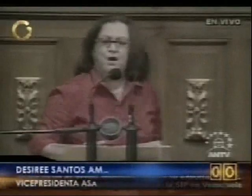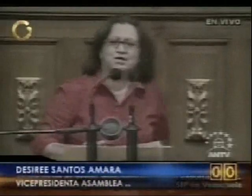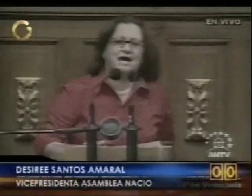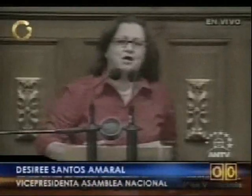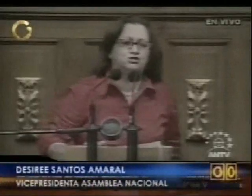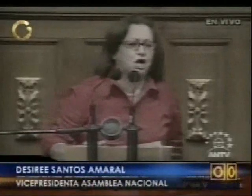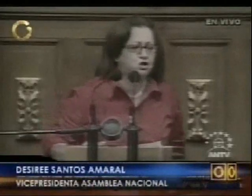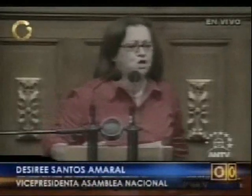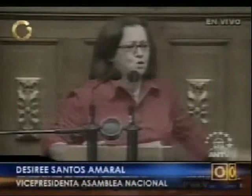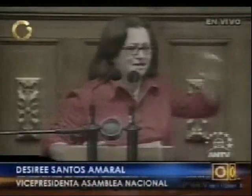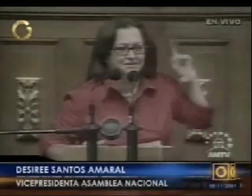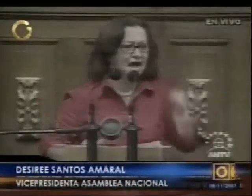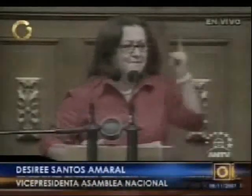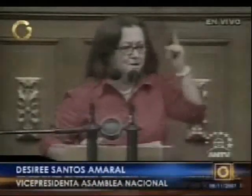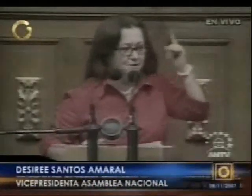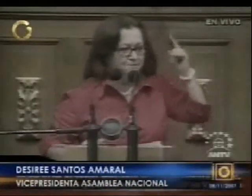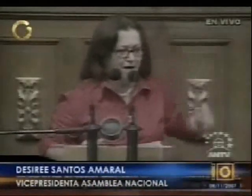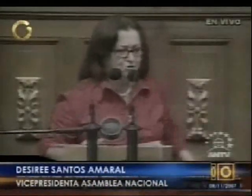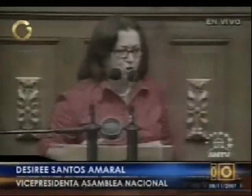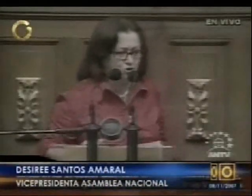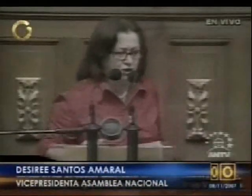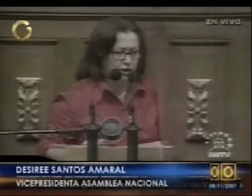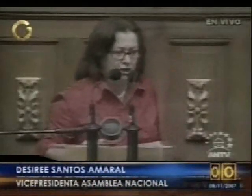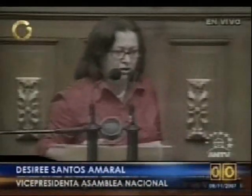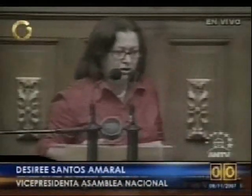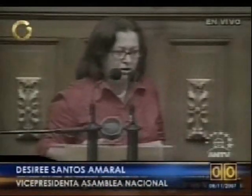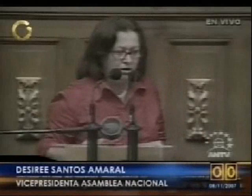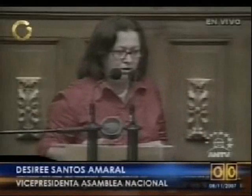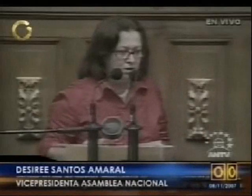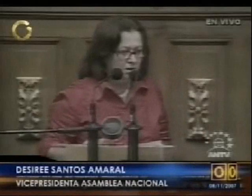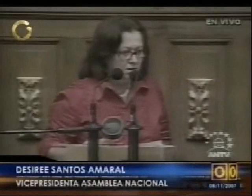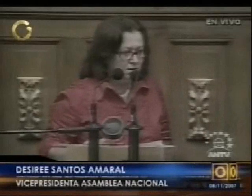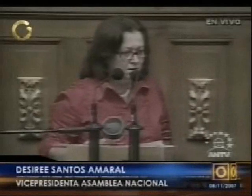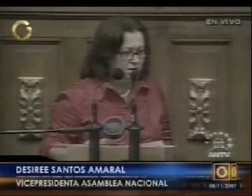abril! Porque nosotros no estamos dispuestos